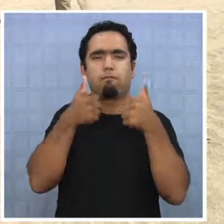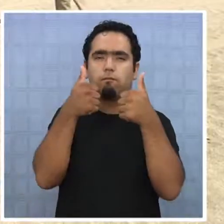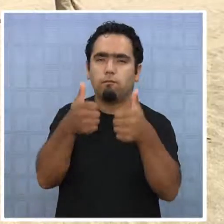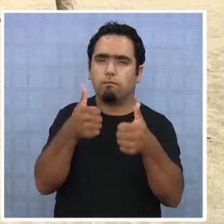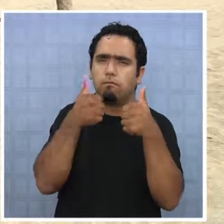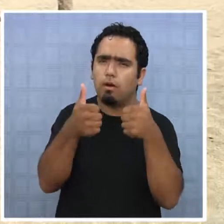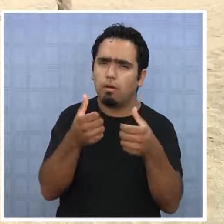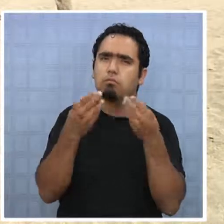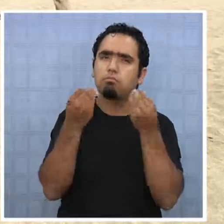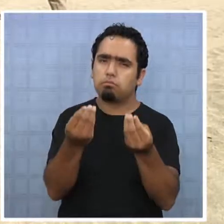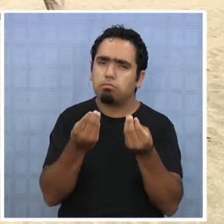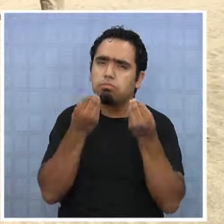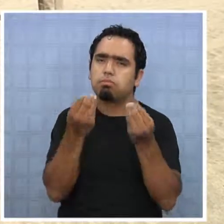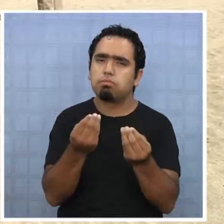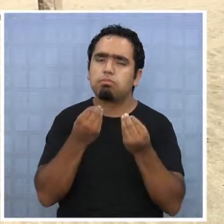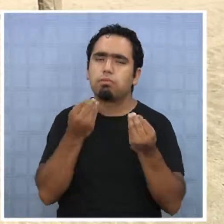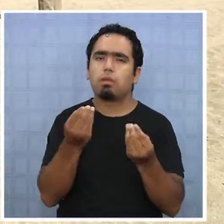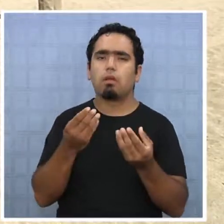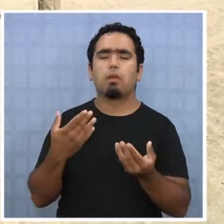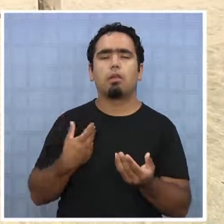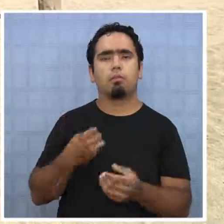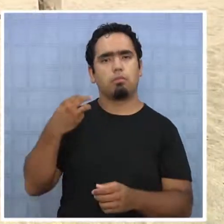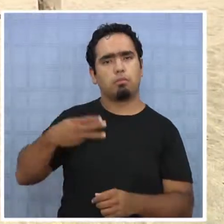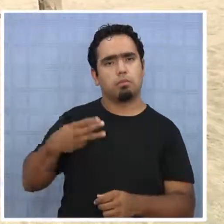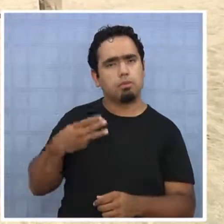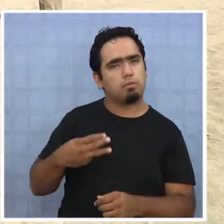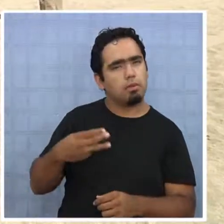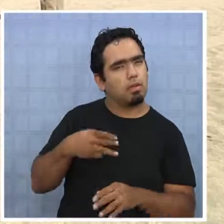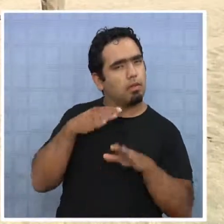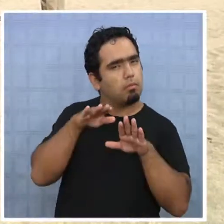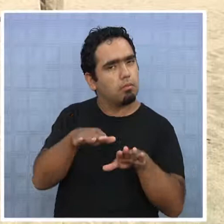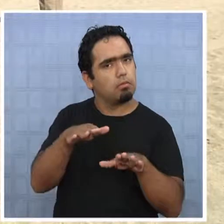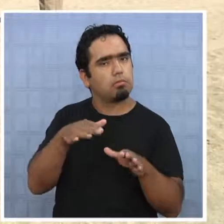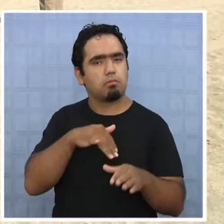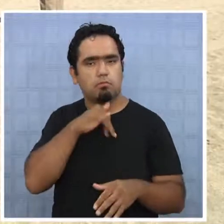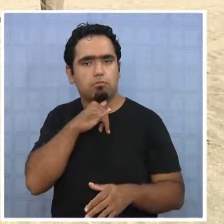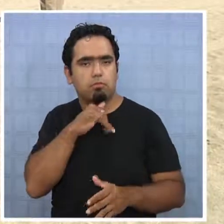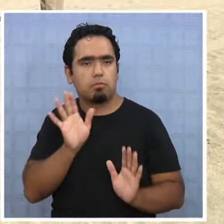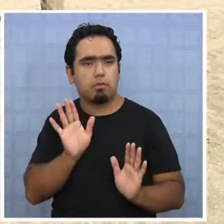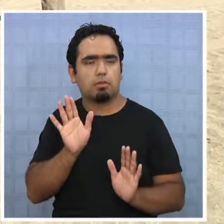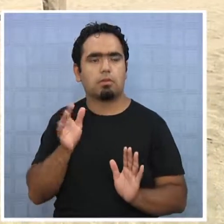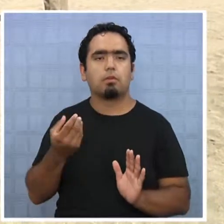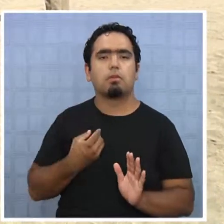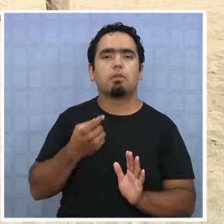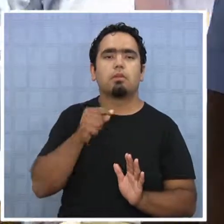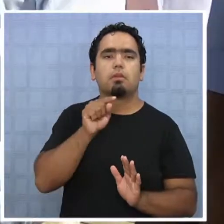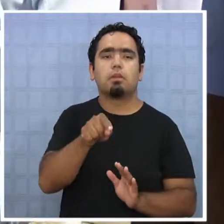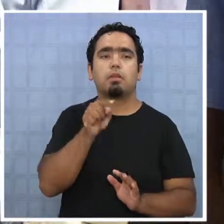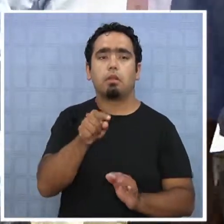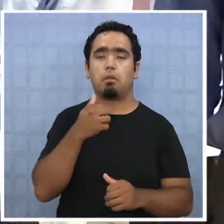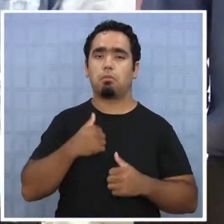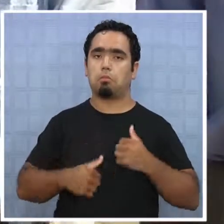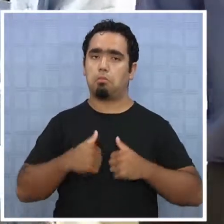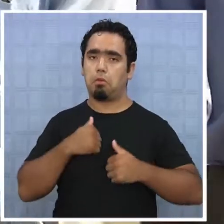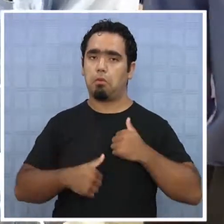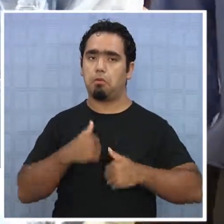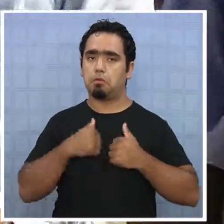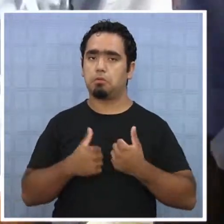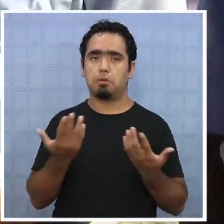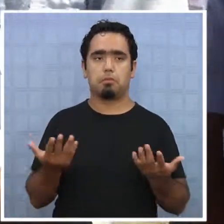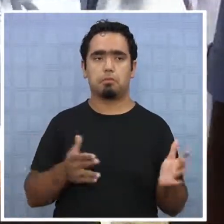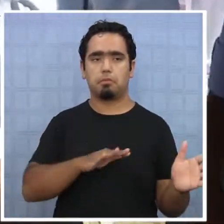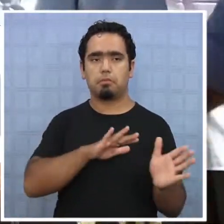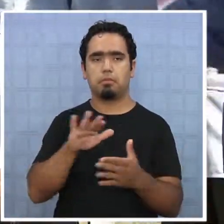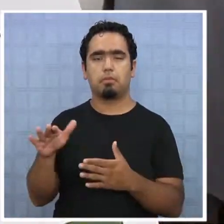encontré buenísima la iniciativa, muy buena, que esté apoyada por la municipalidad, me parece, ¿no? Y él como un